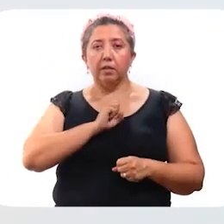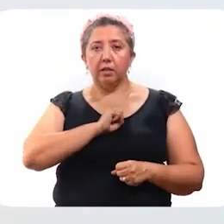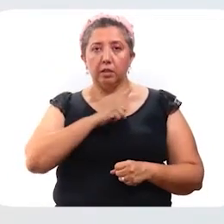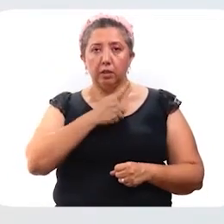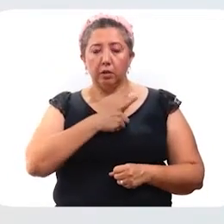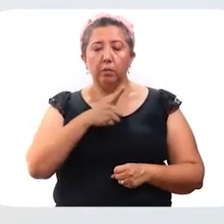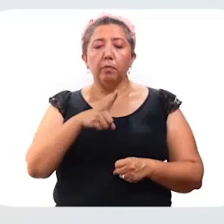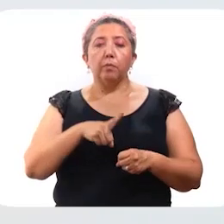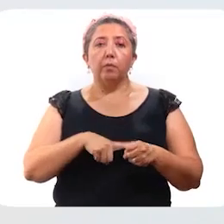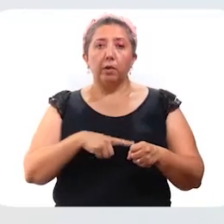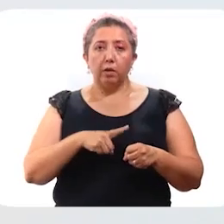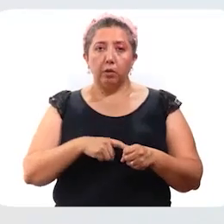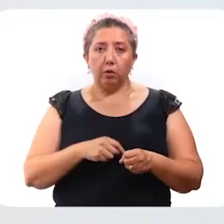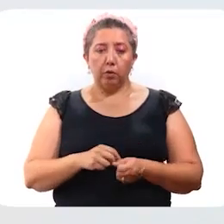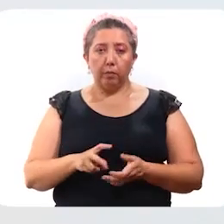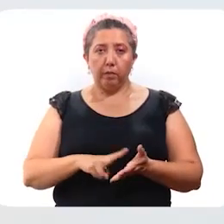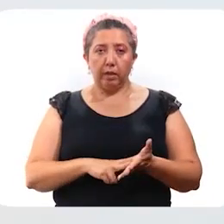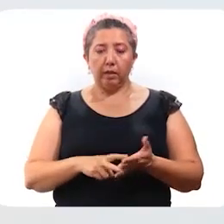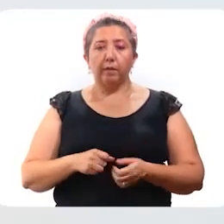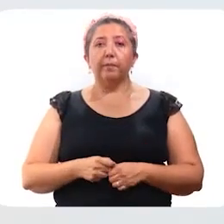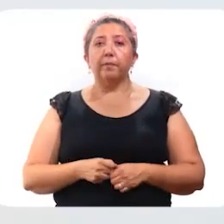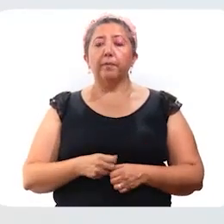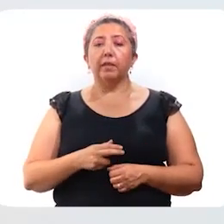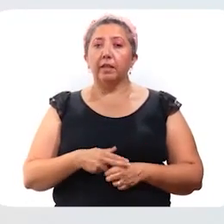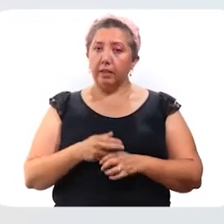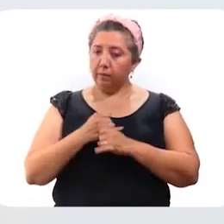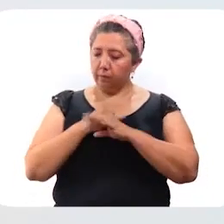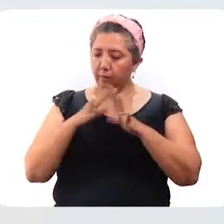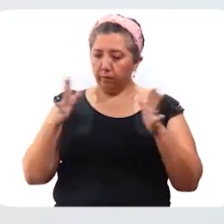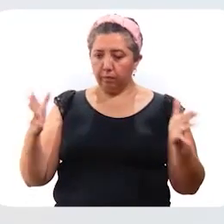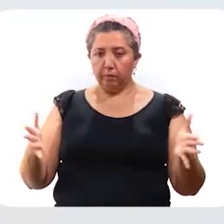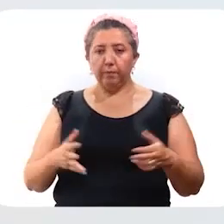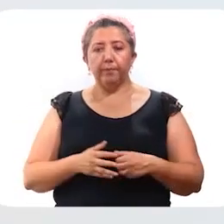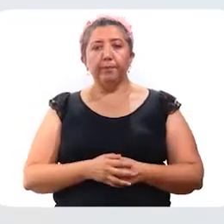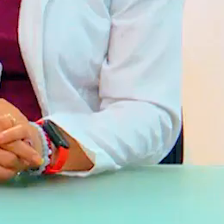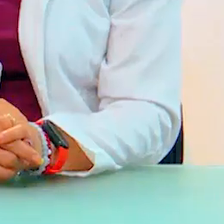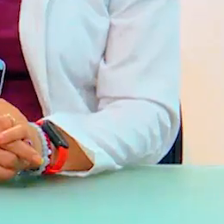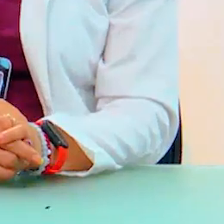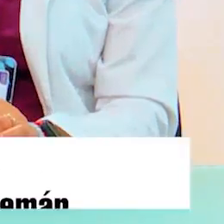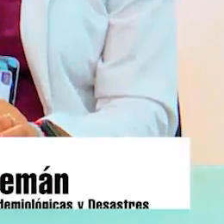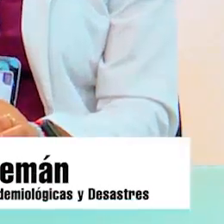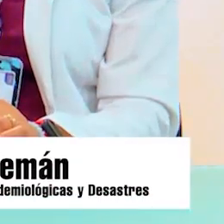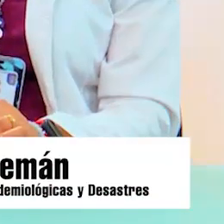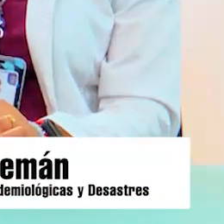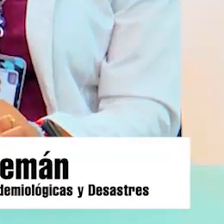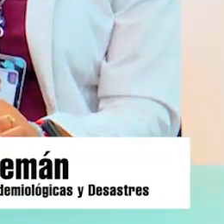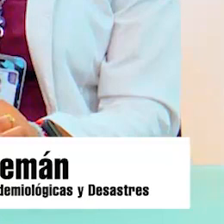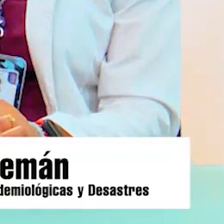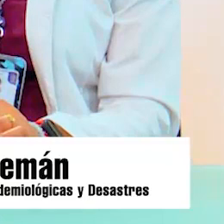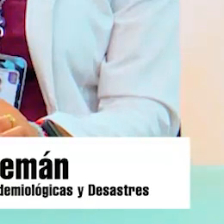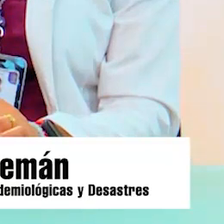Semáforo Estatal de Salud marcan color verde. Hasta aquí mi reporte, licenciado. Gracias, Química.